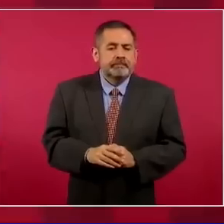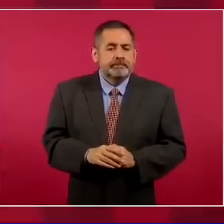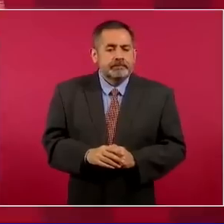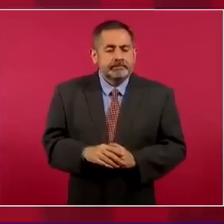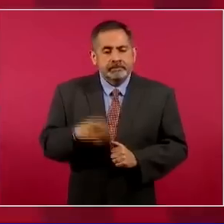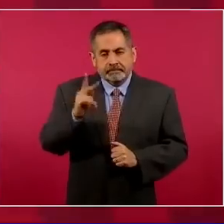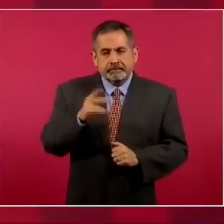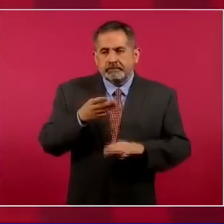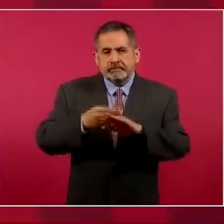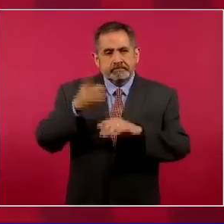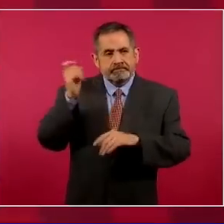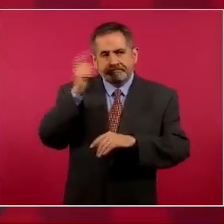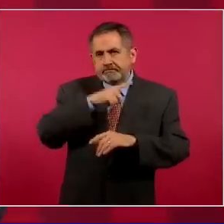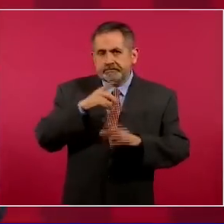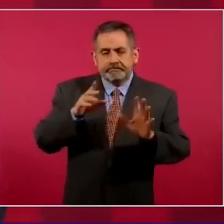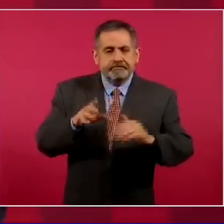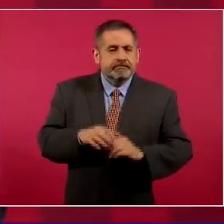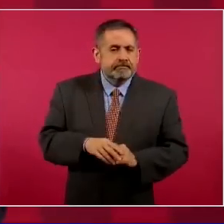está muy difícil